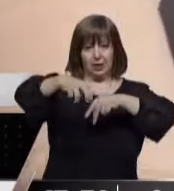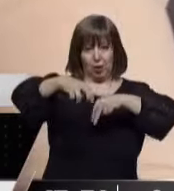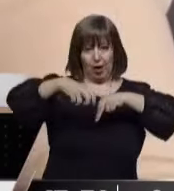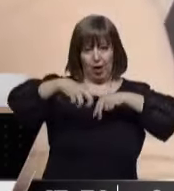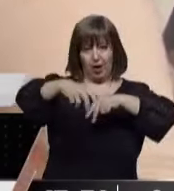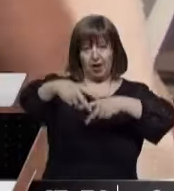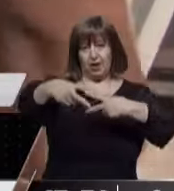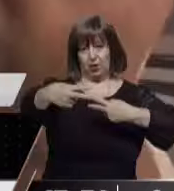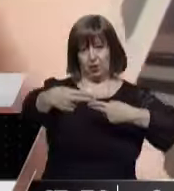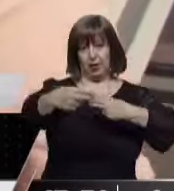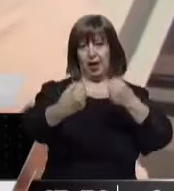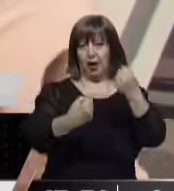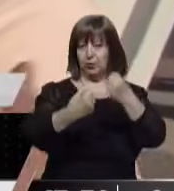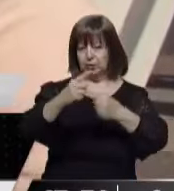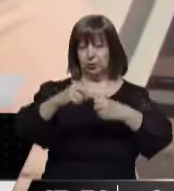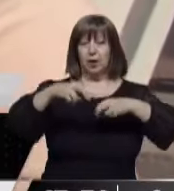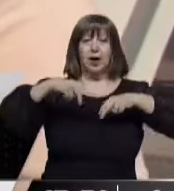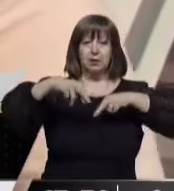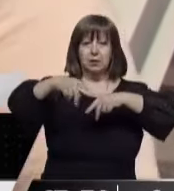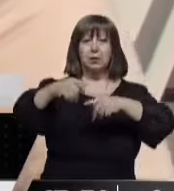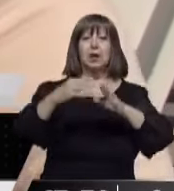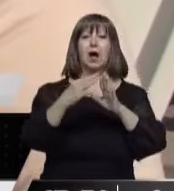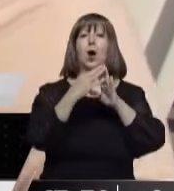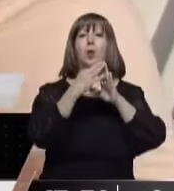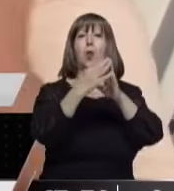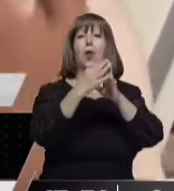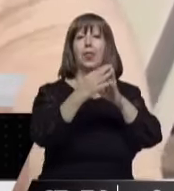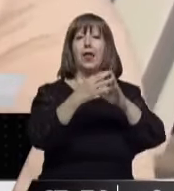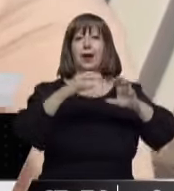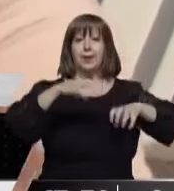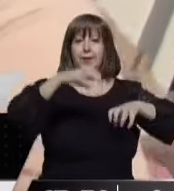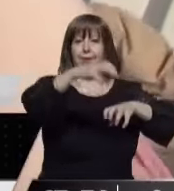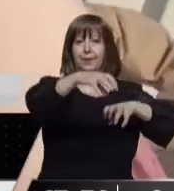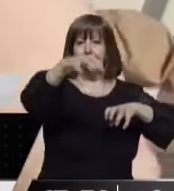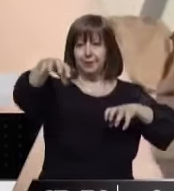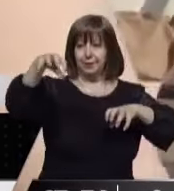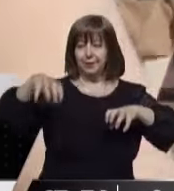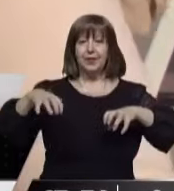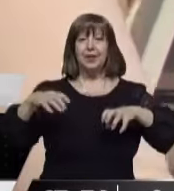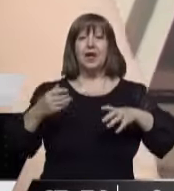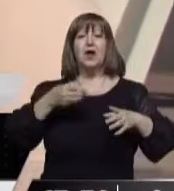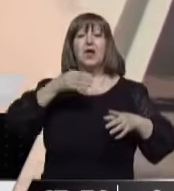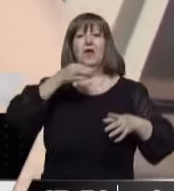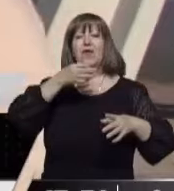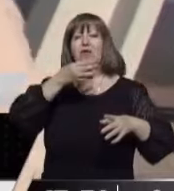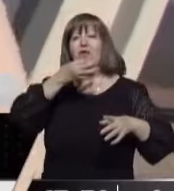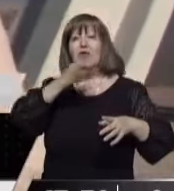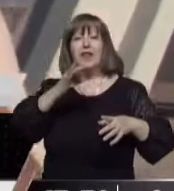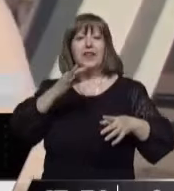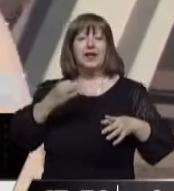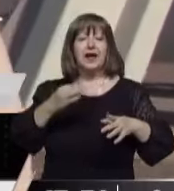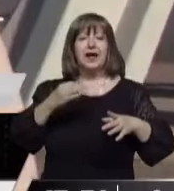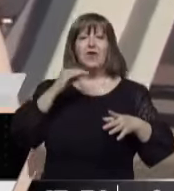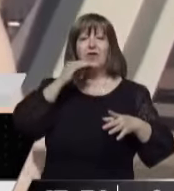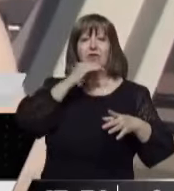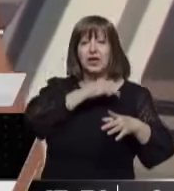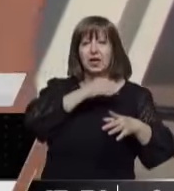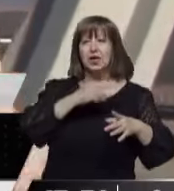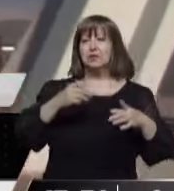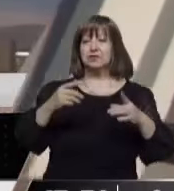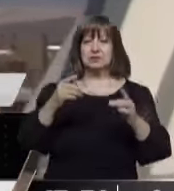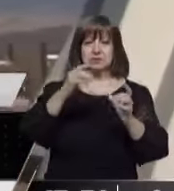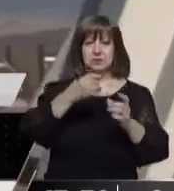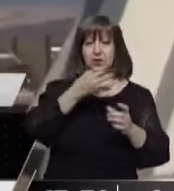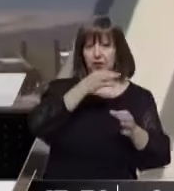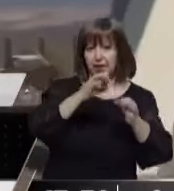van a colocarse algunas bodegas del departamento que van a vender sus vinos. Un DJ, vamos a compartir música, la